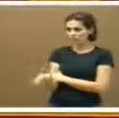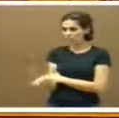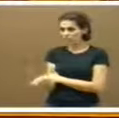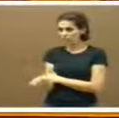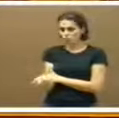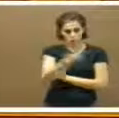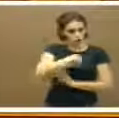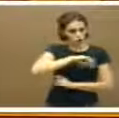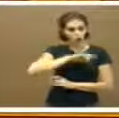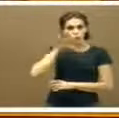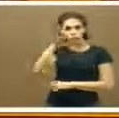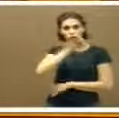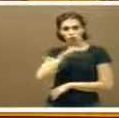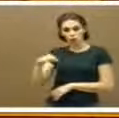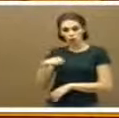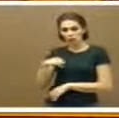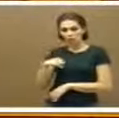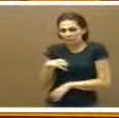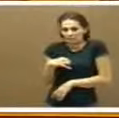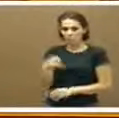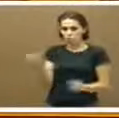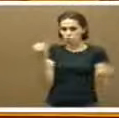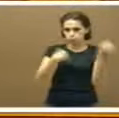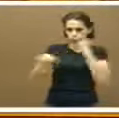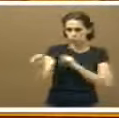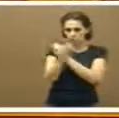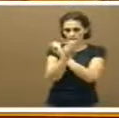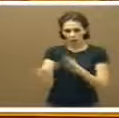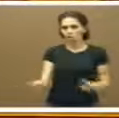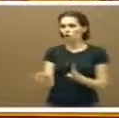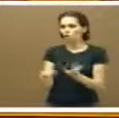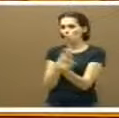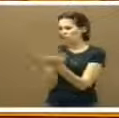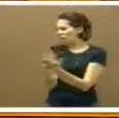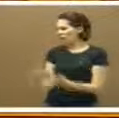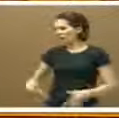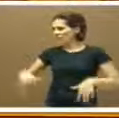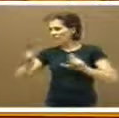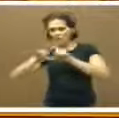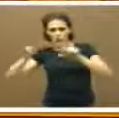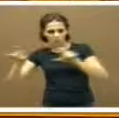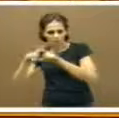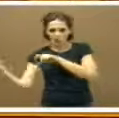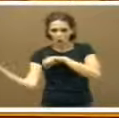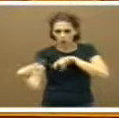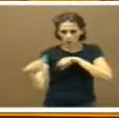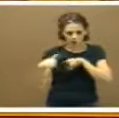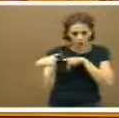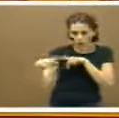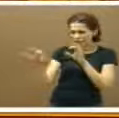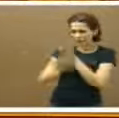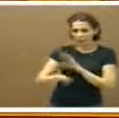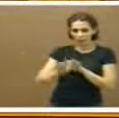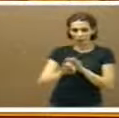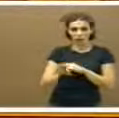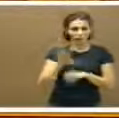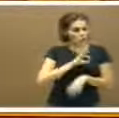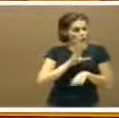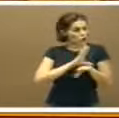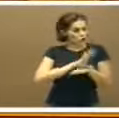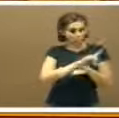las comunidades autónomas más incumplidoras con nuestros proveedores, que con nuestras empresas no pagan, señor consejero, es